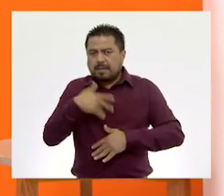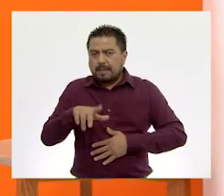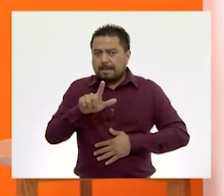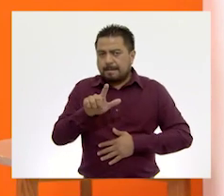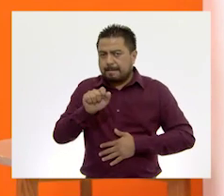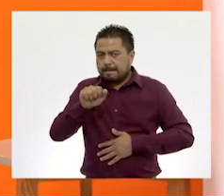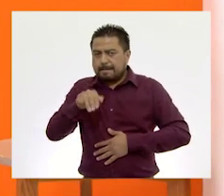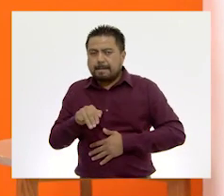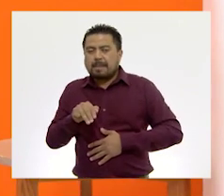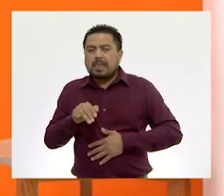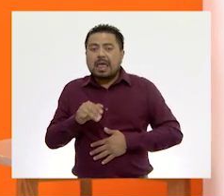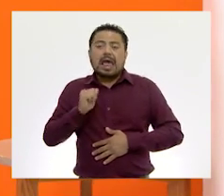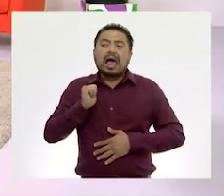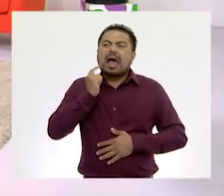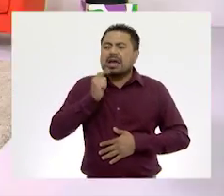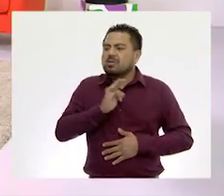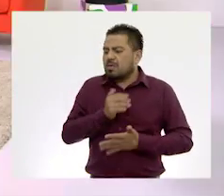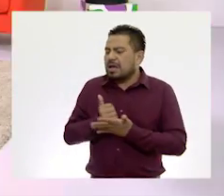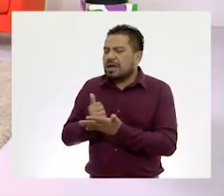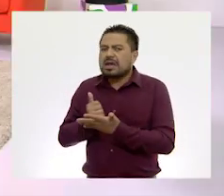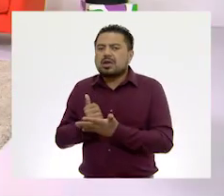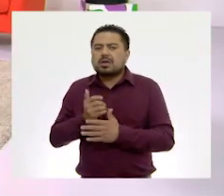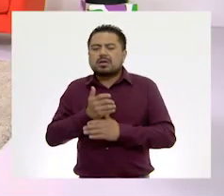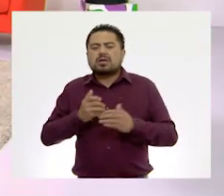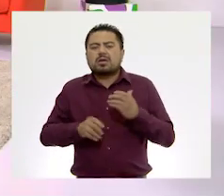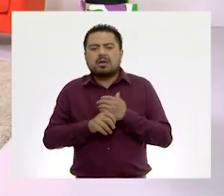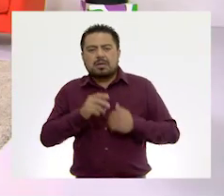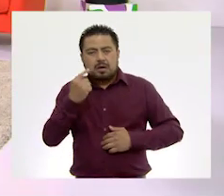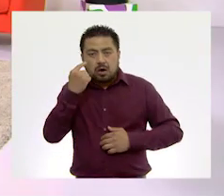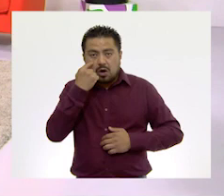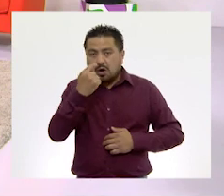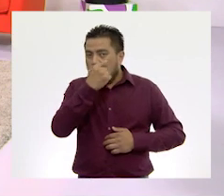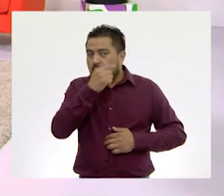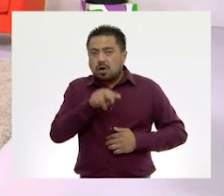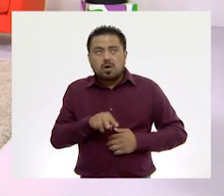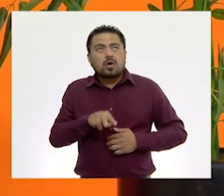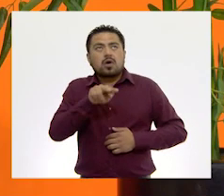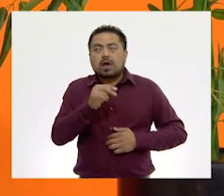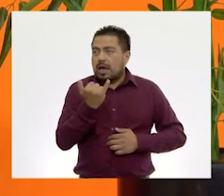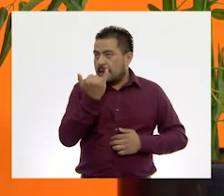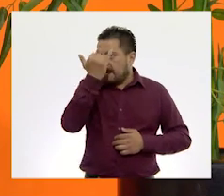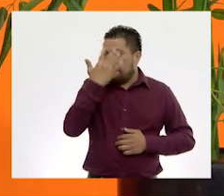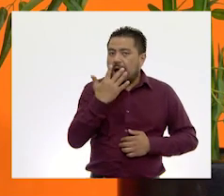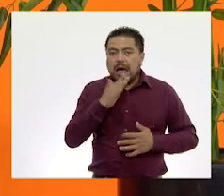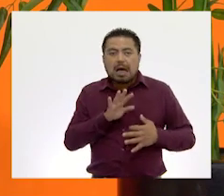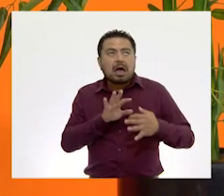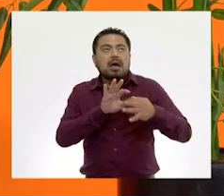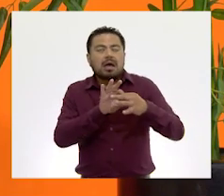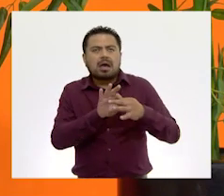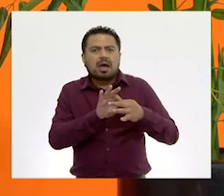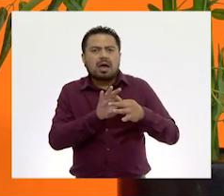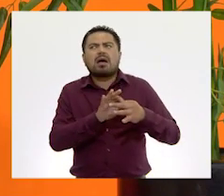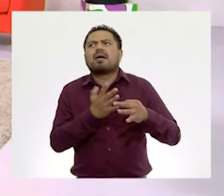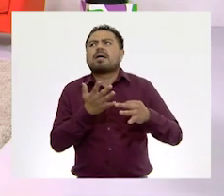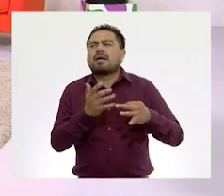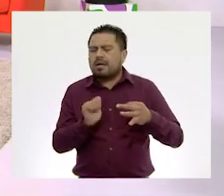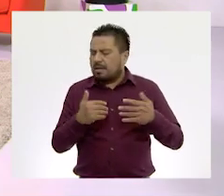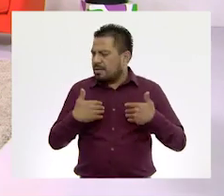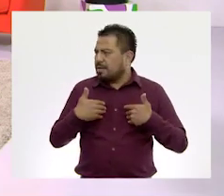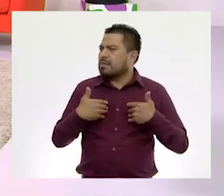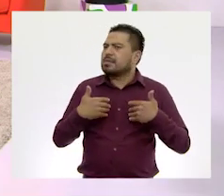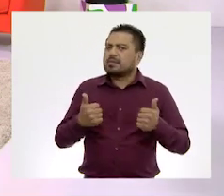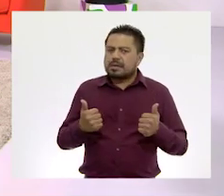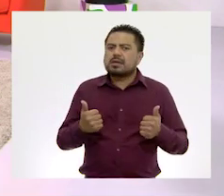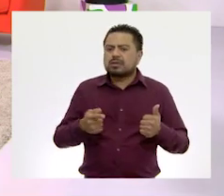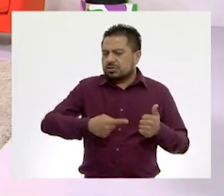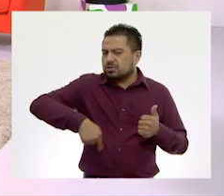ayudar a rescatar este significado son recursos visuales como los organizadores gráficos. Una vez que ya está comprendido, que